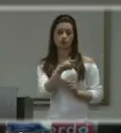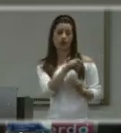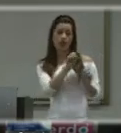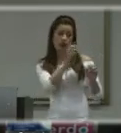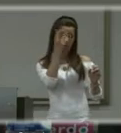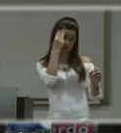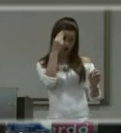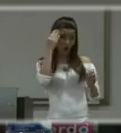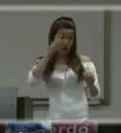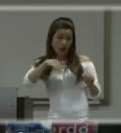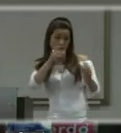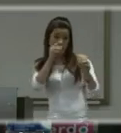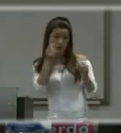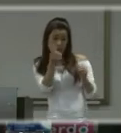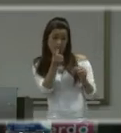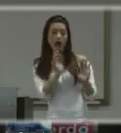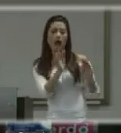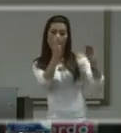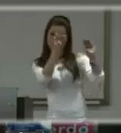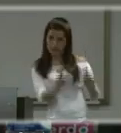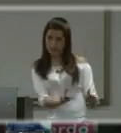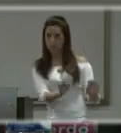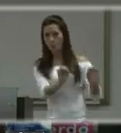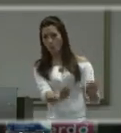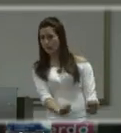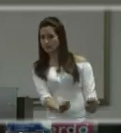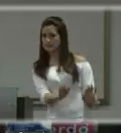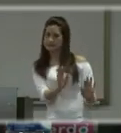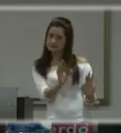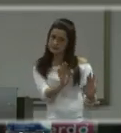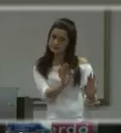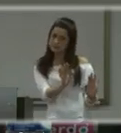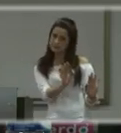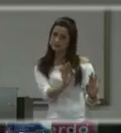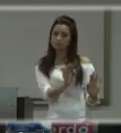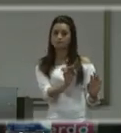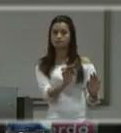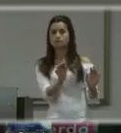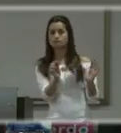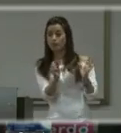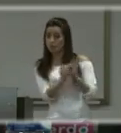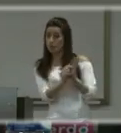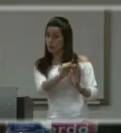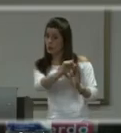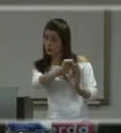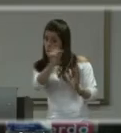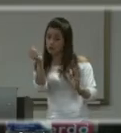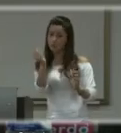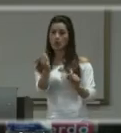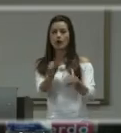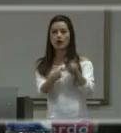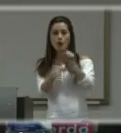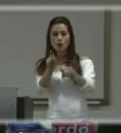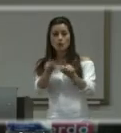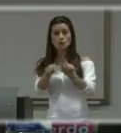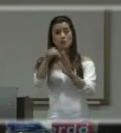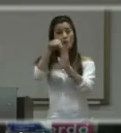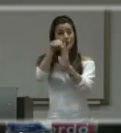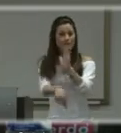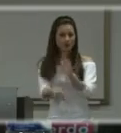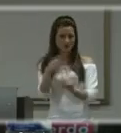tipo de decisiones hasta cierto punto. Sin embargo, personas, y así se refieren, personas